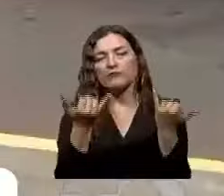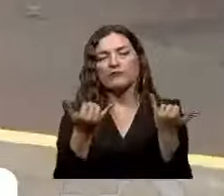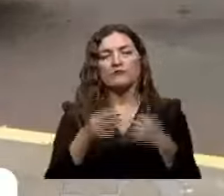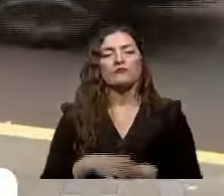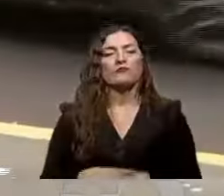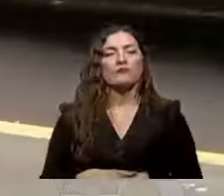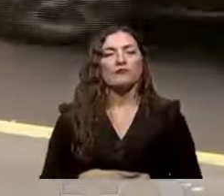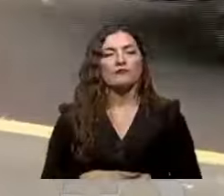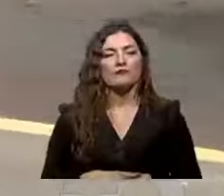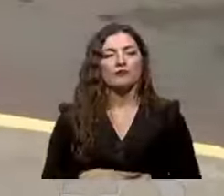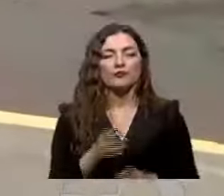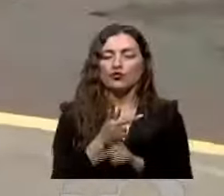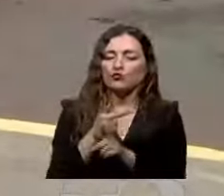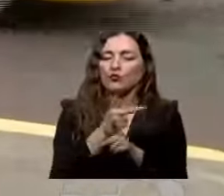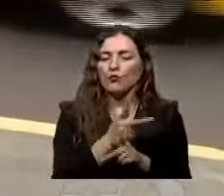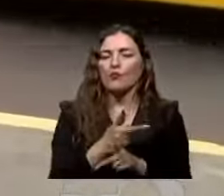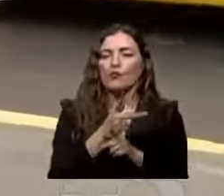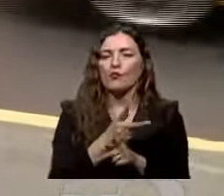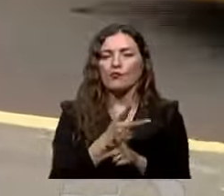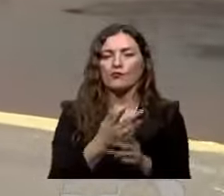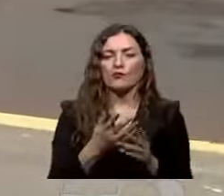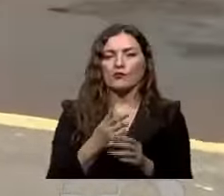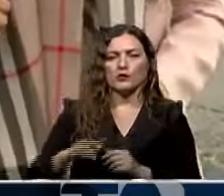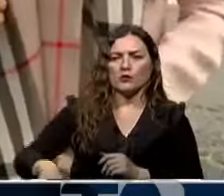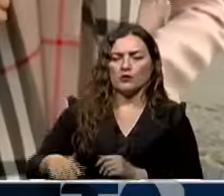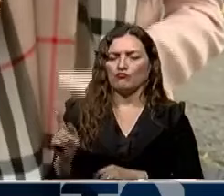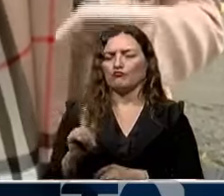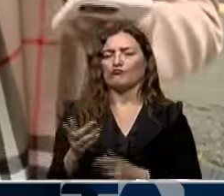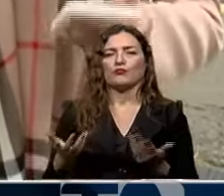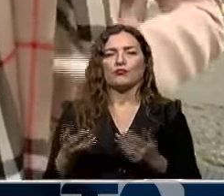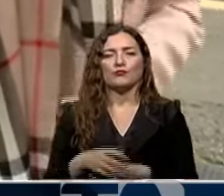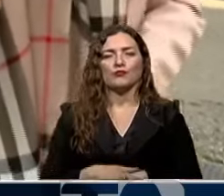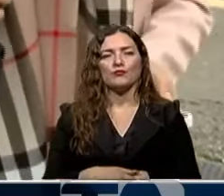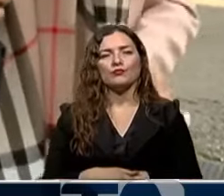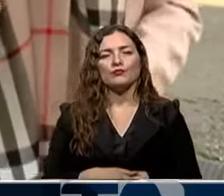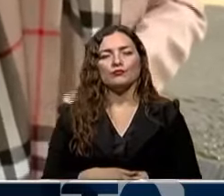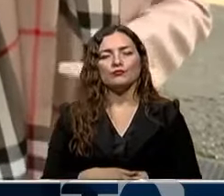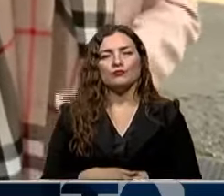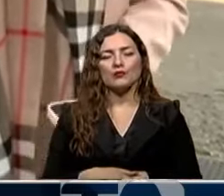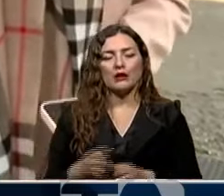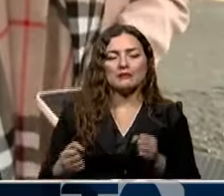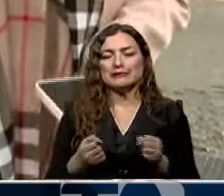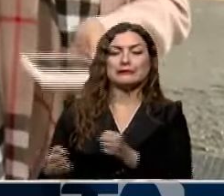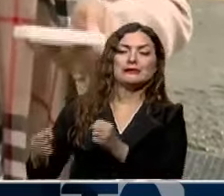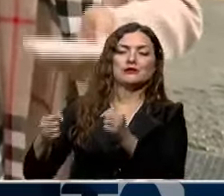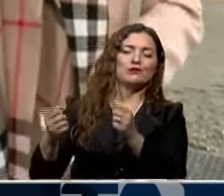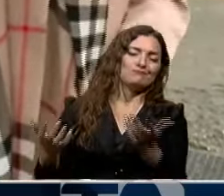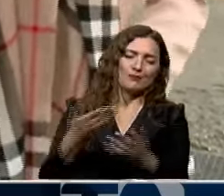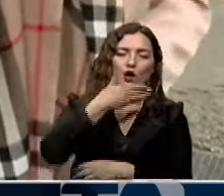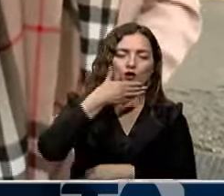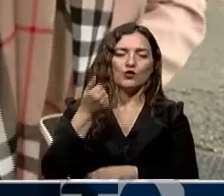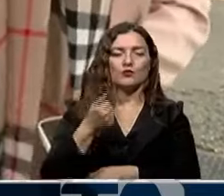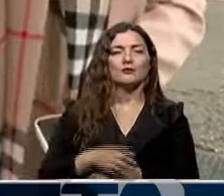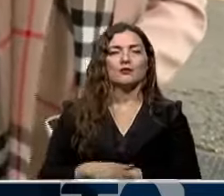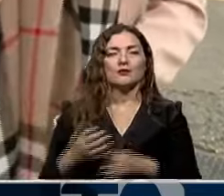contar. Tome las precauciones del caso para que no llegue tarde y pues tome también rutas alternas. Nosotros regresamos